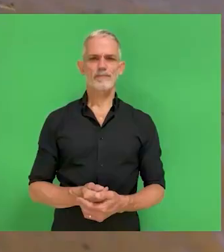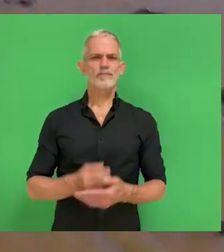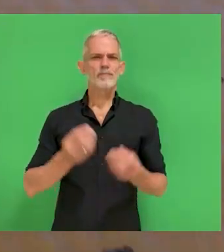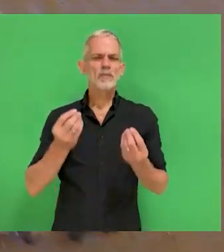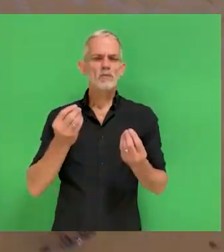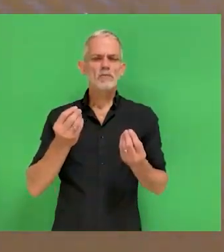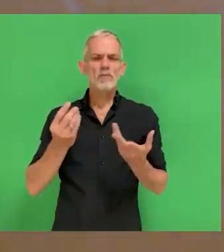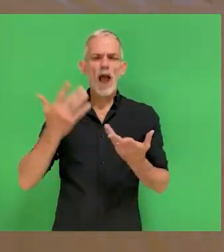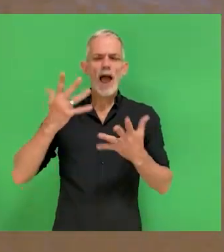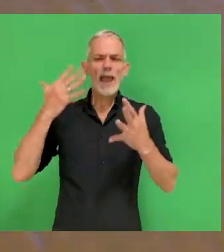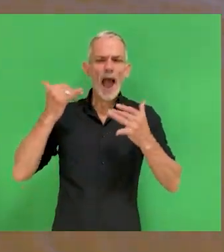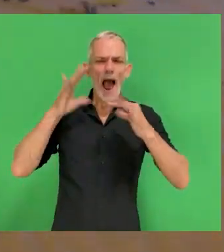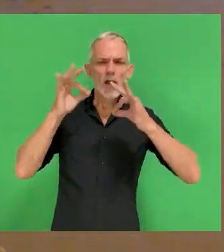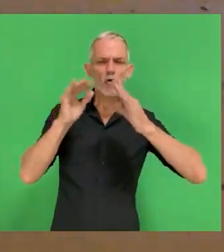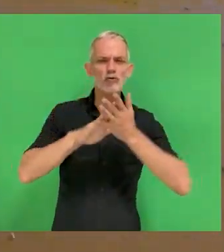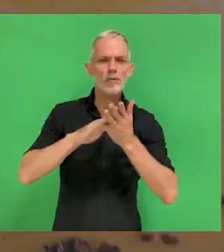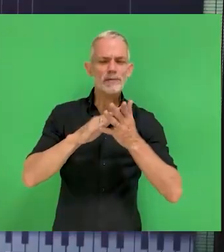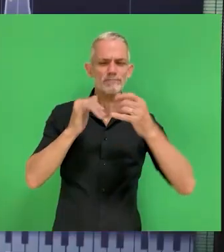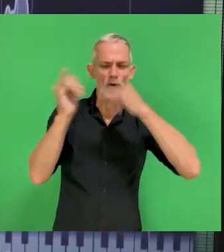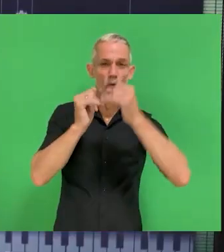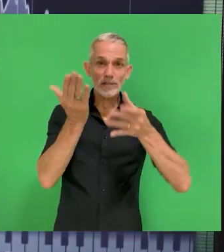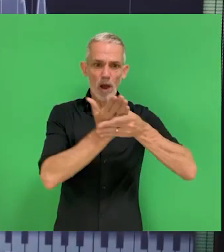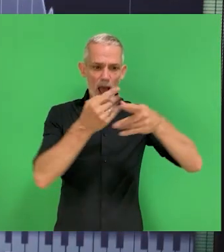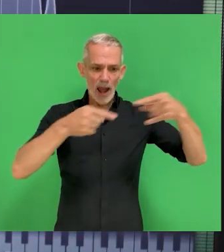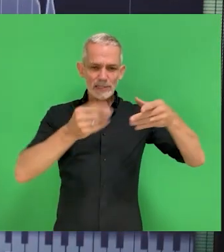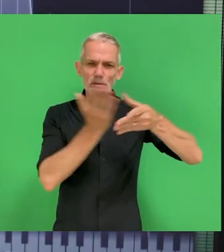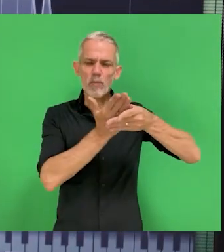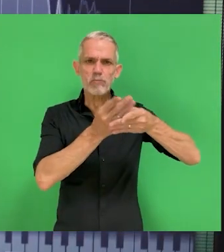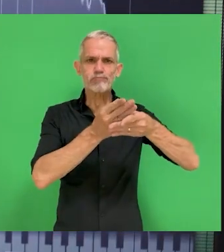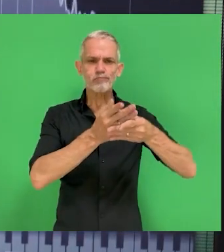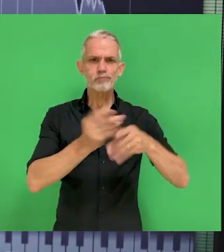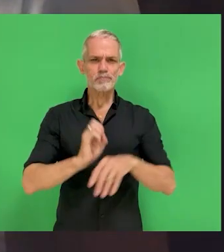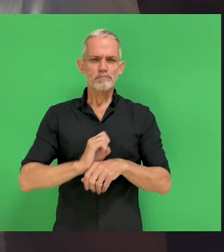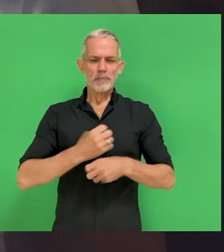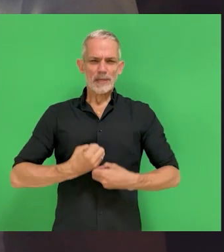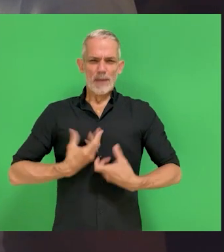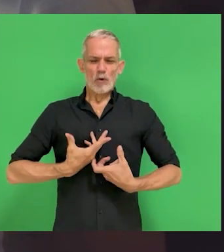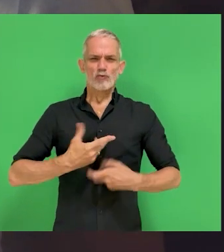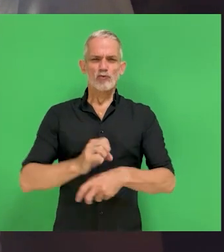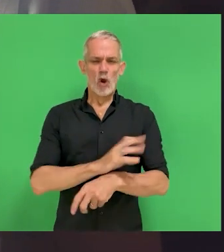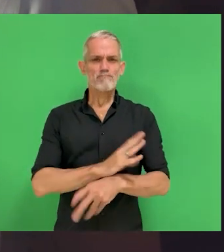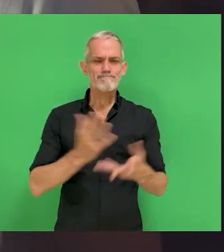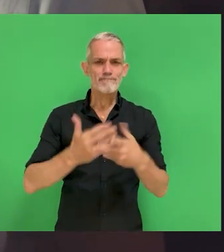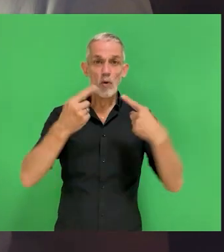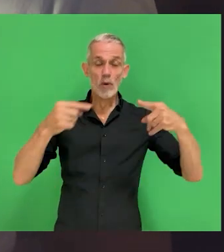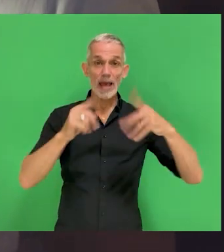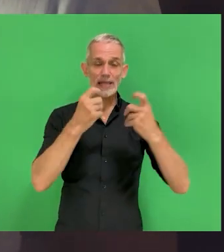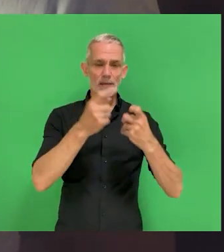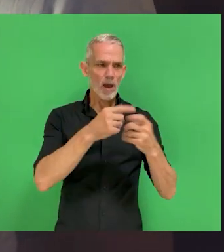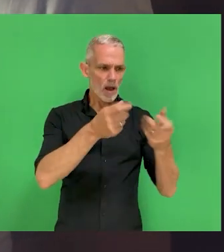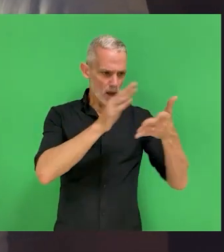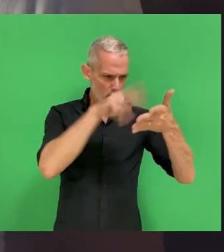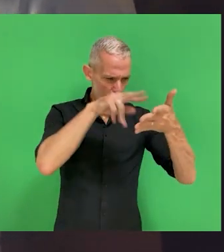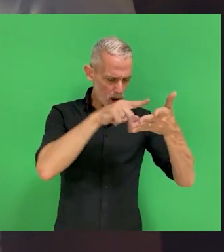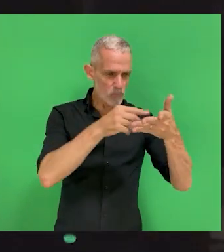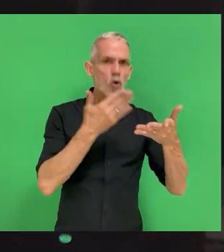Porque ocurre algo con el relato de archivos que es algo del orden de la emoción, con una cuestión que los archivos despiertan